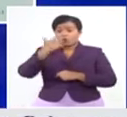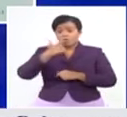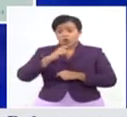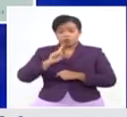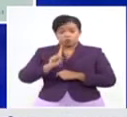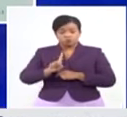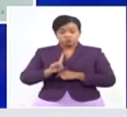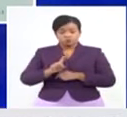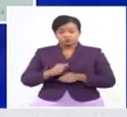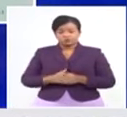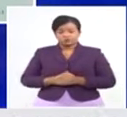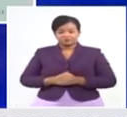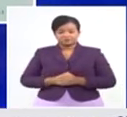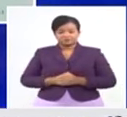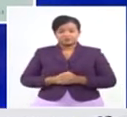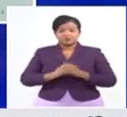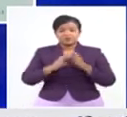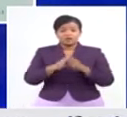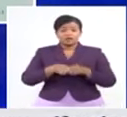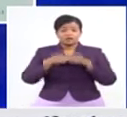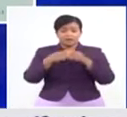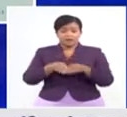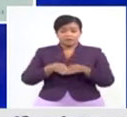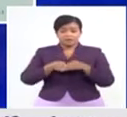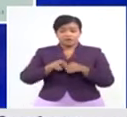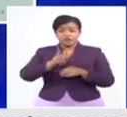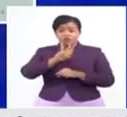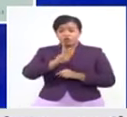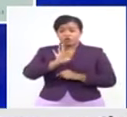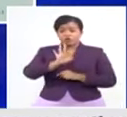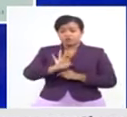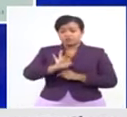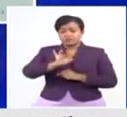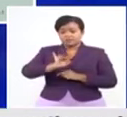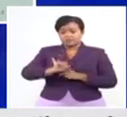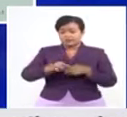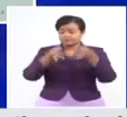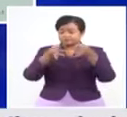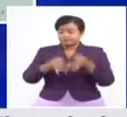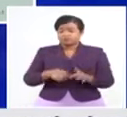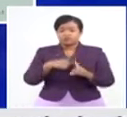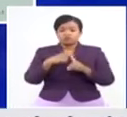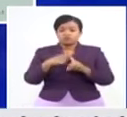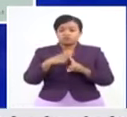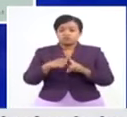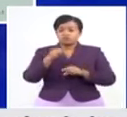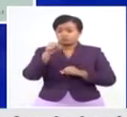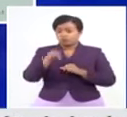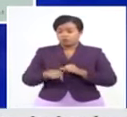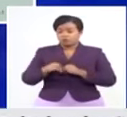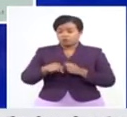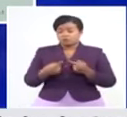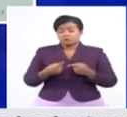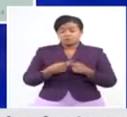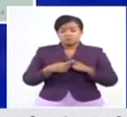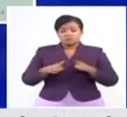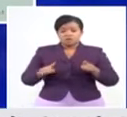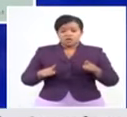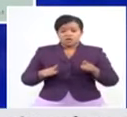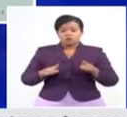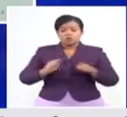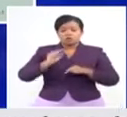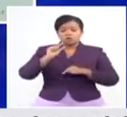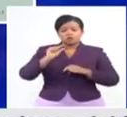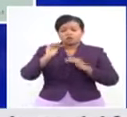Granma con 286 casos autóctonos en esta jornada, aunque 15 menos en